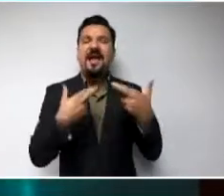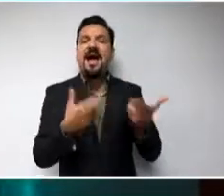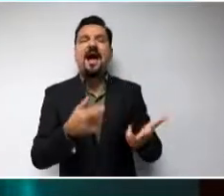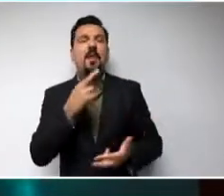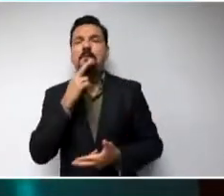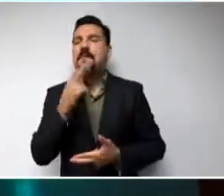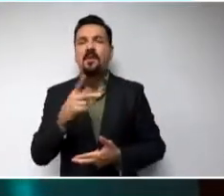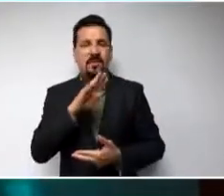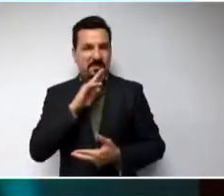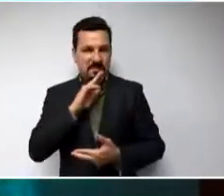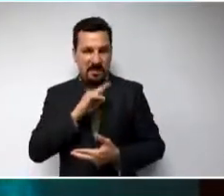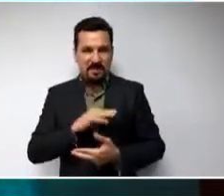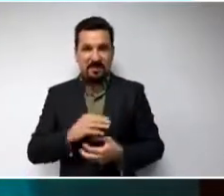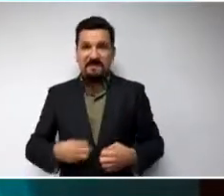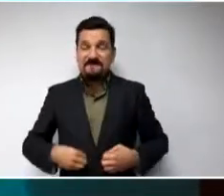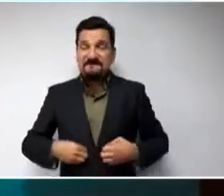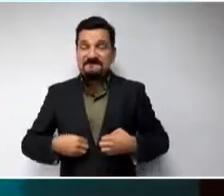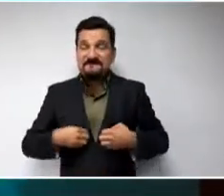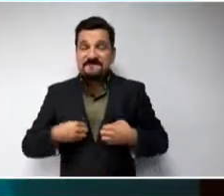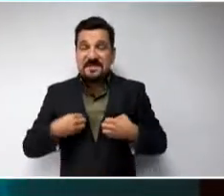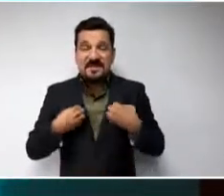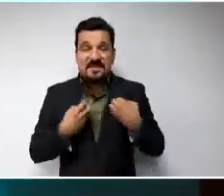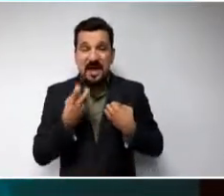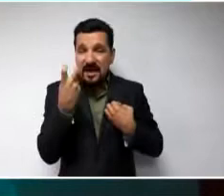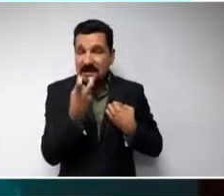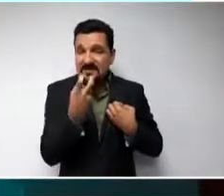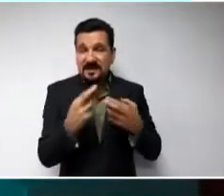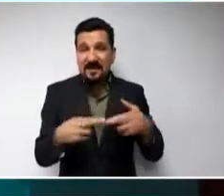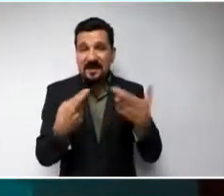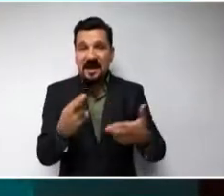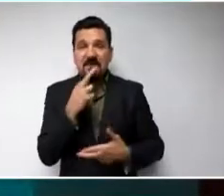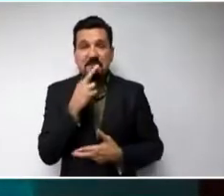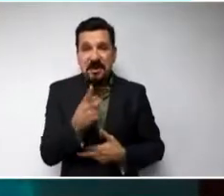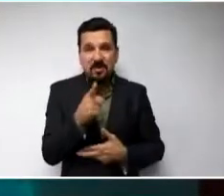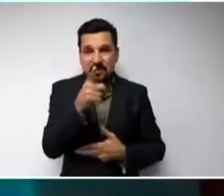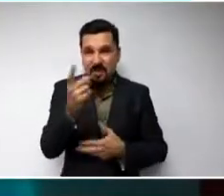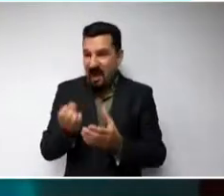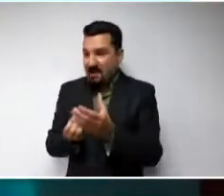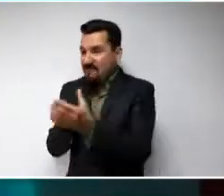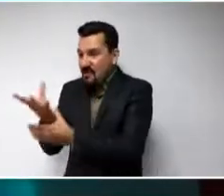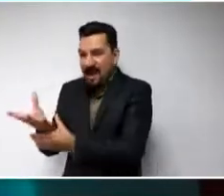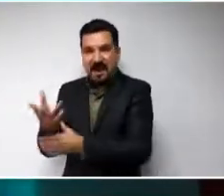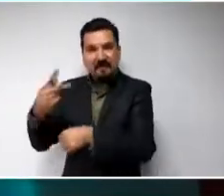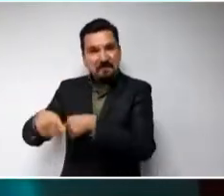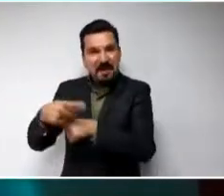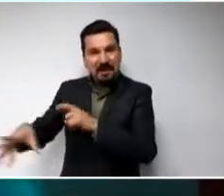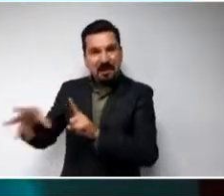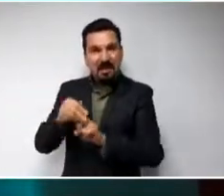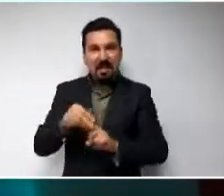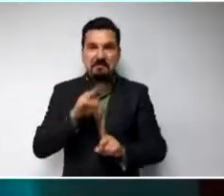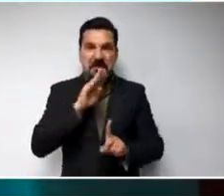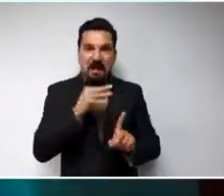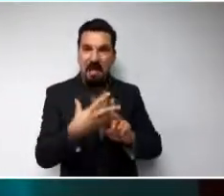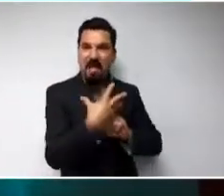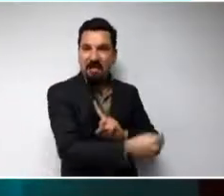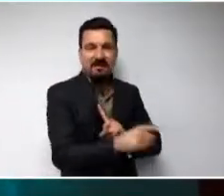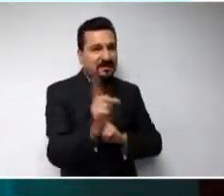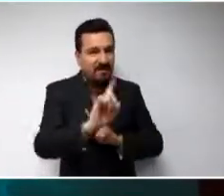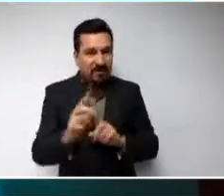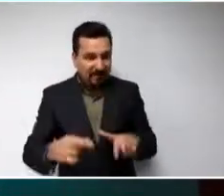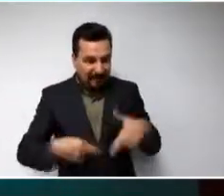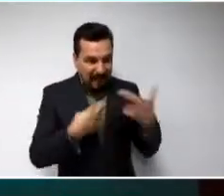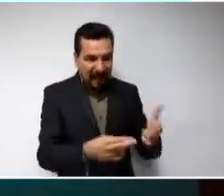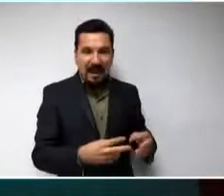es la vida misma no salgas no le expongas mejor regalarle la